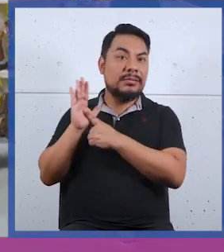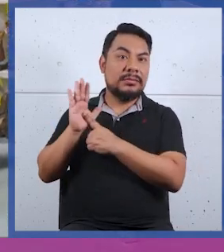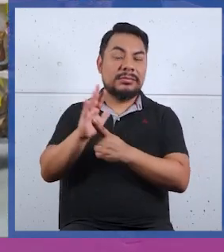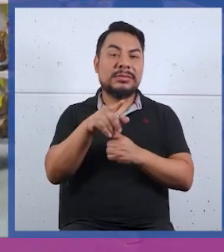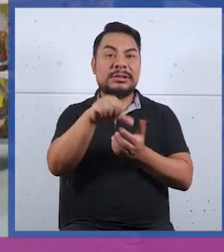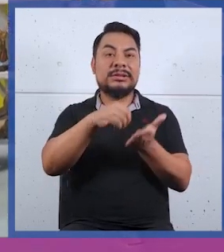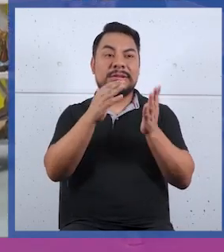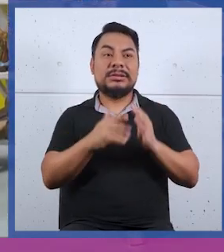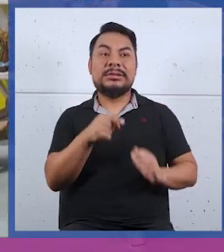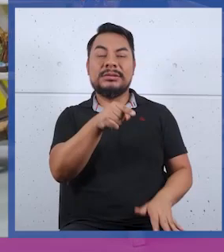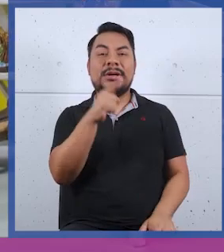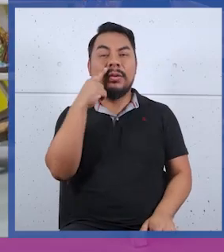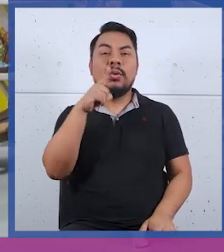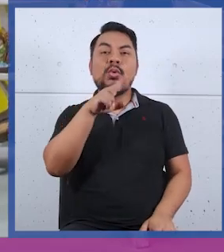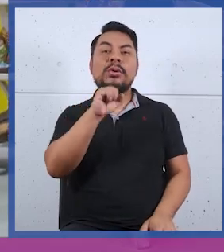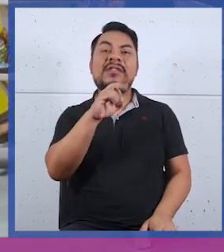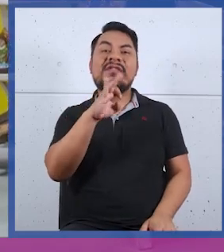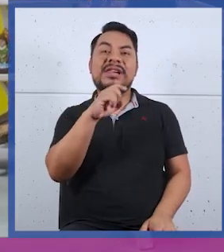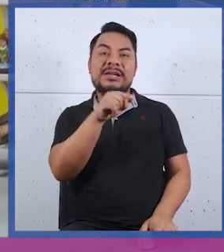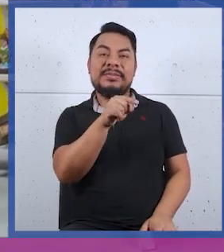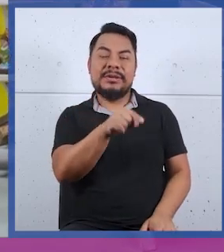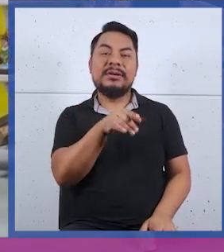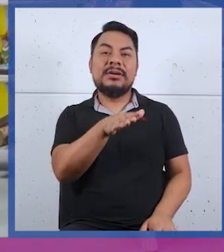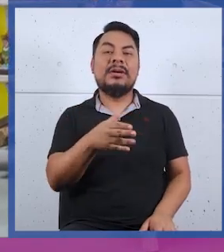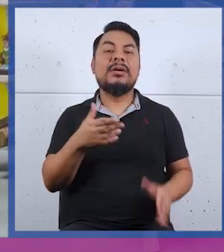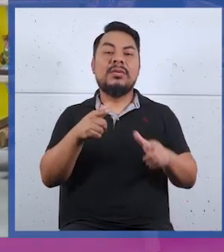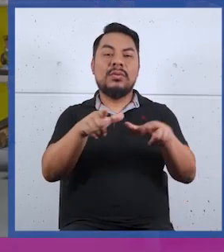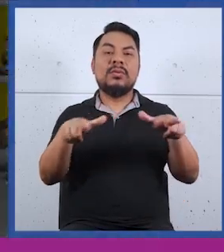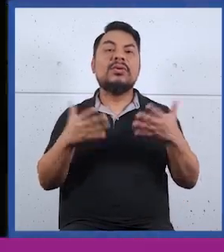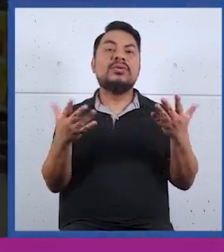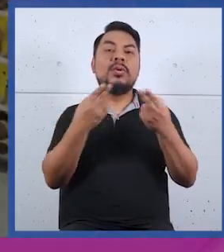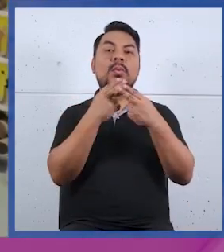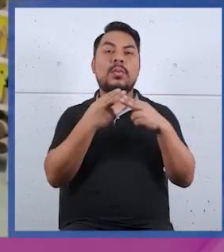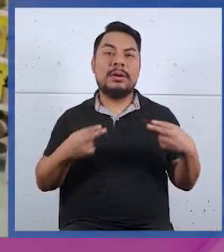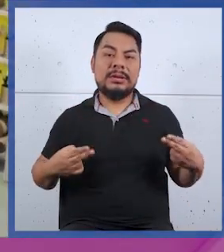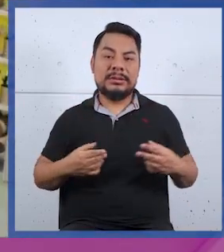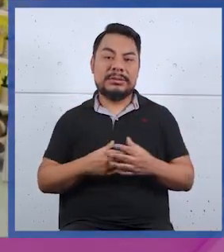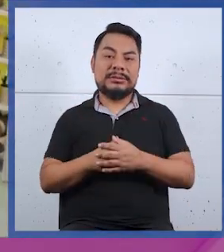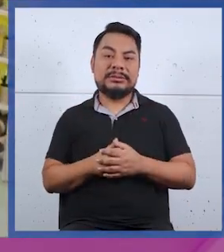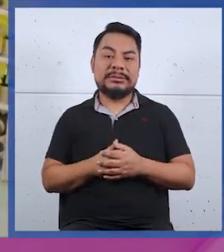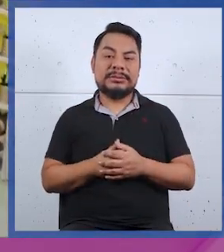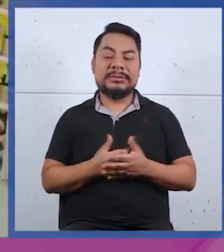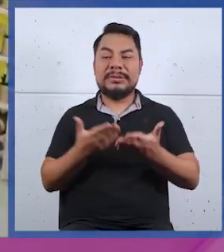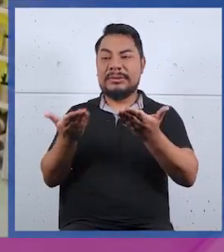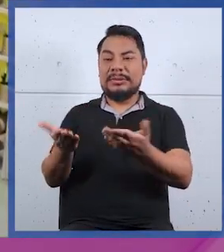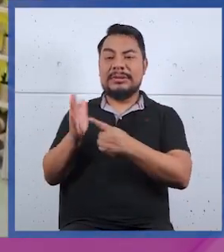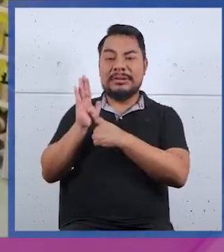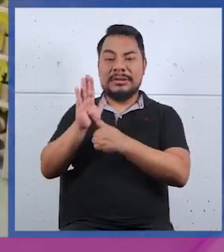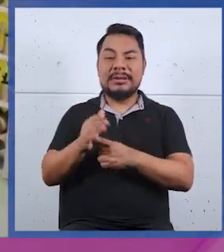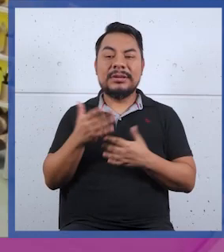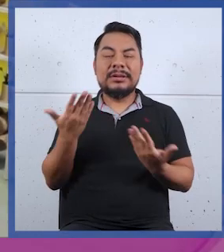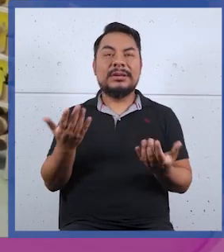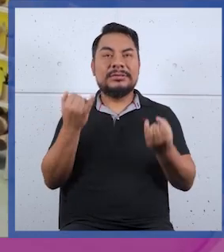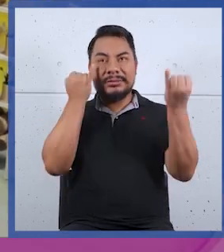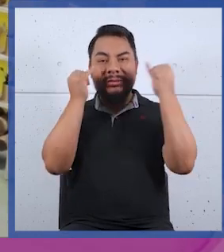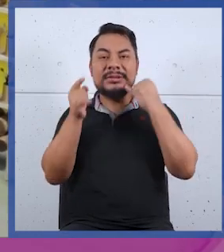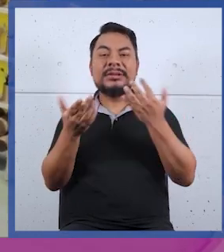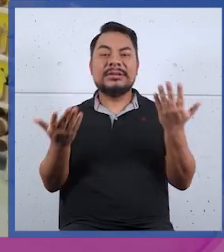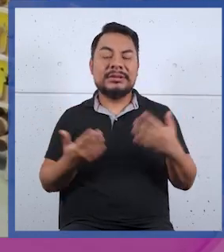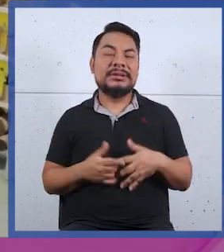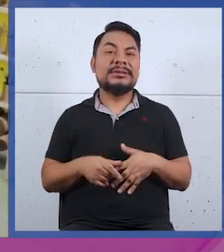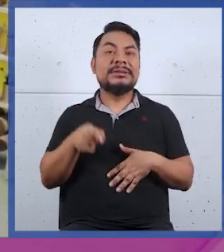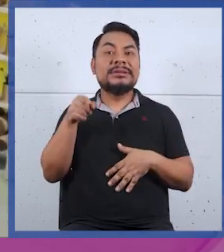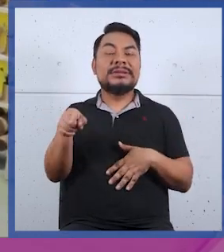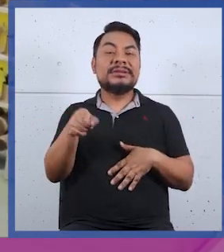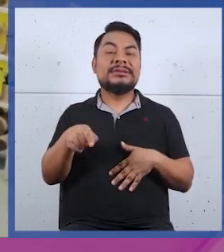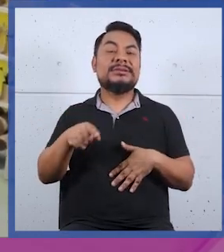el artista Luis Felipe Manrique de Huancavelica. Es la recreación de, valga la